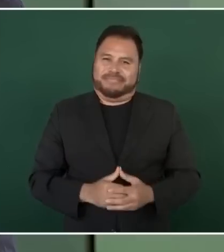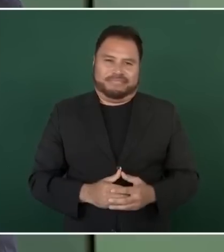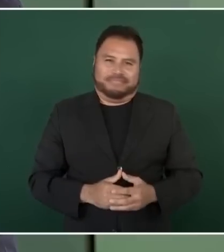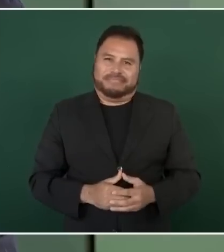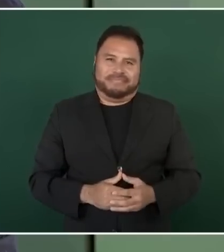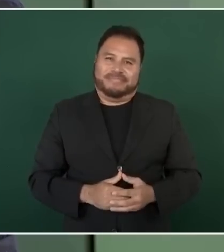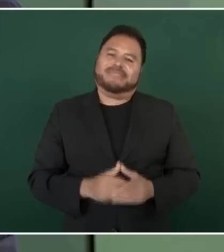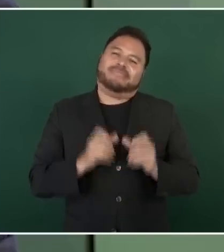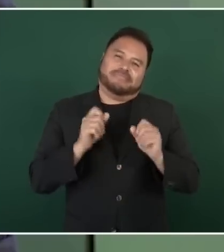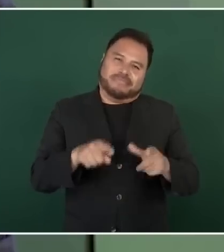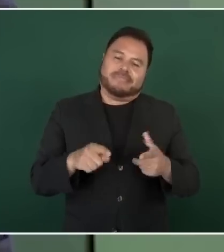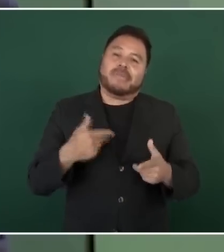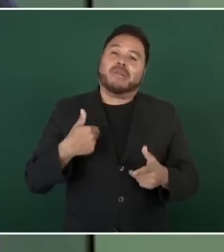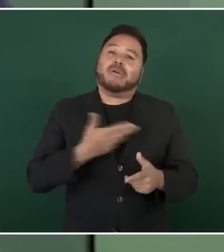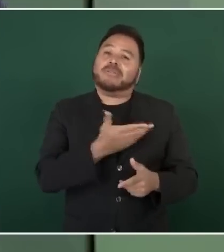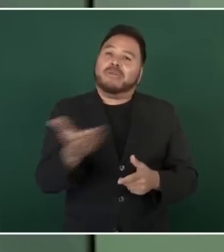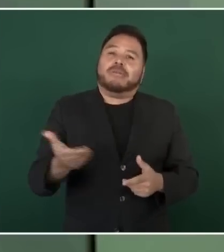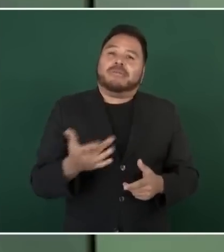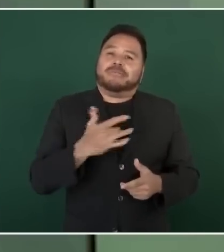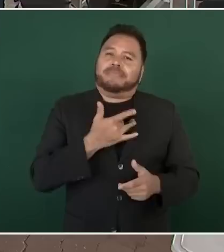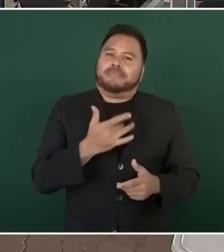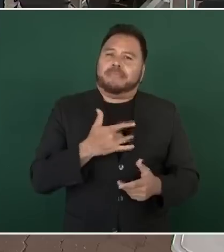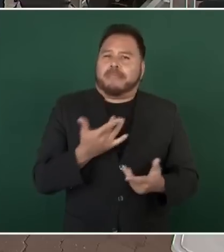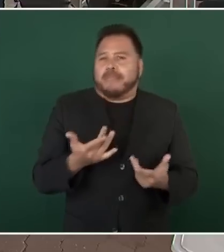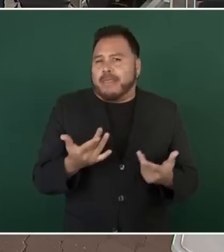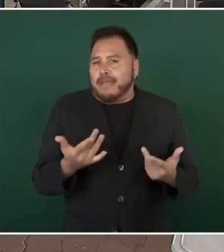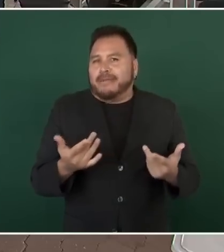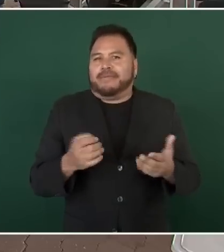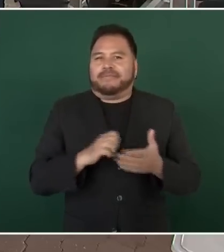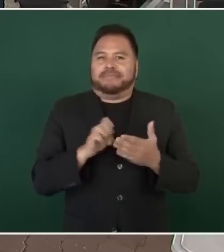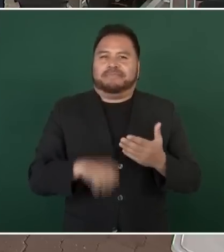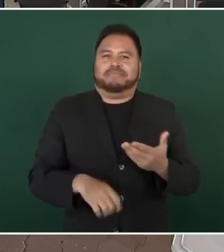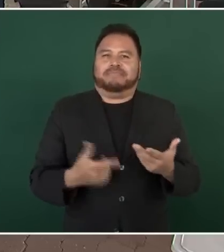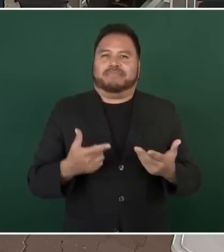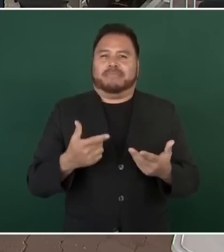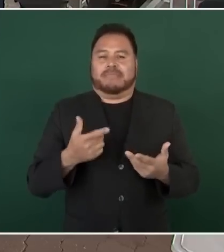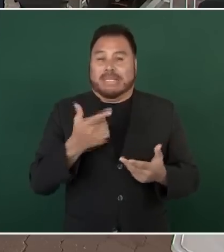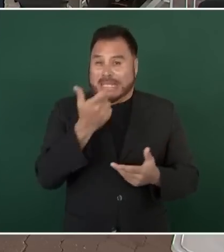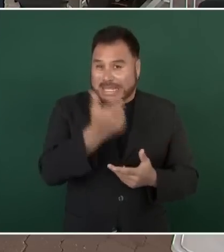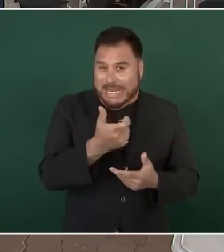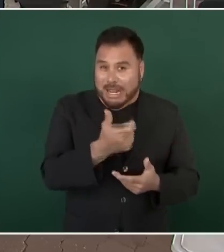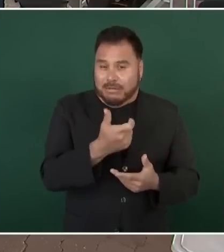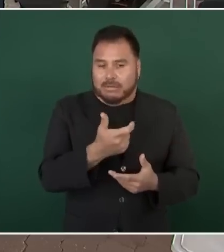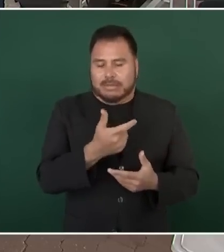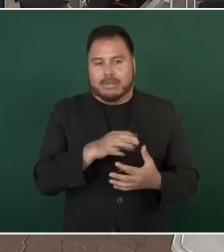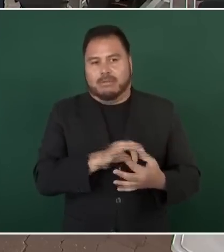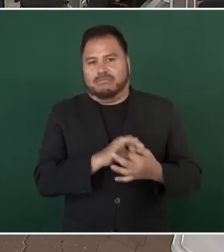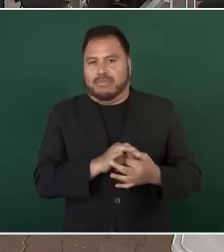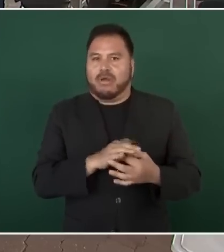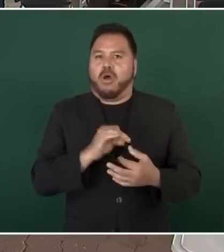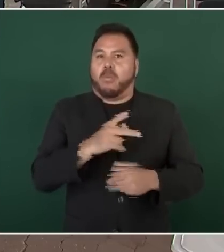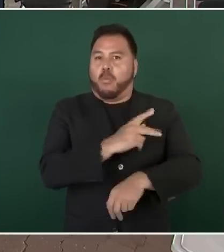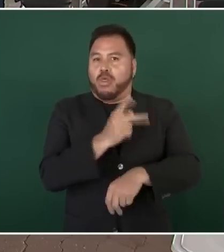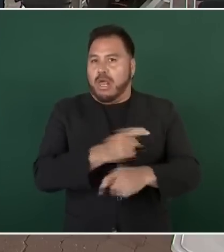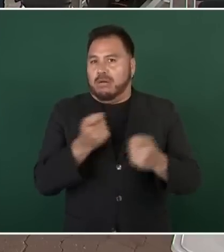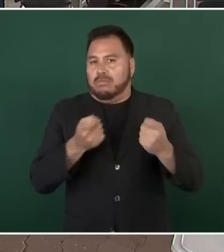y también no tenerle mucho apego ni al dinero ni al poder,